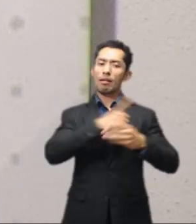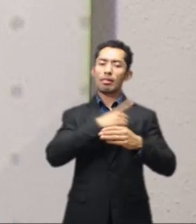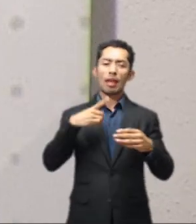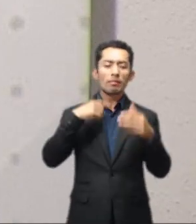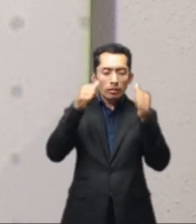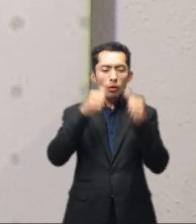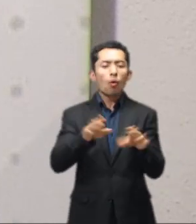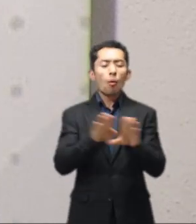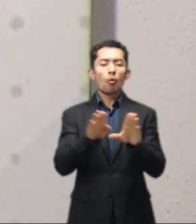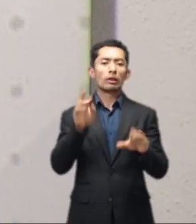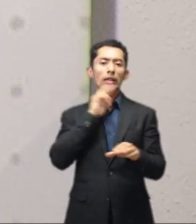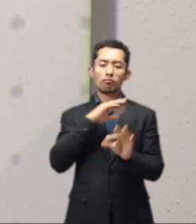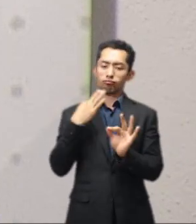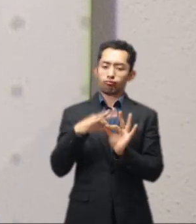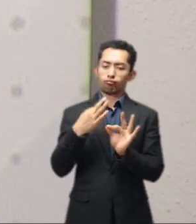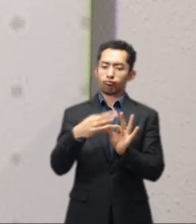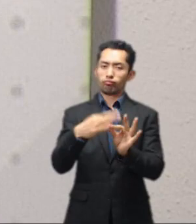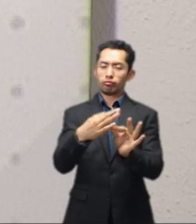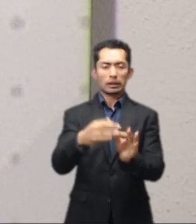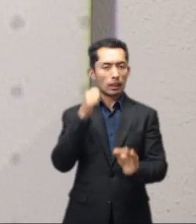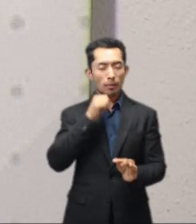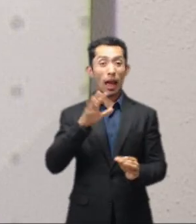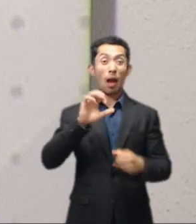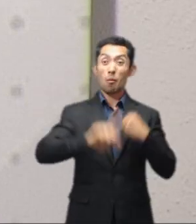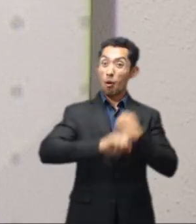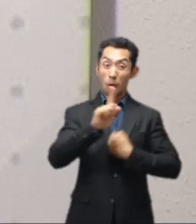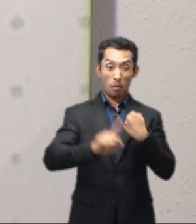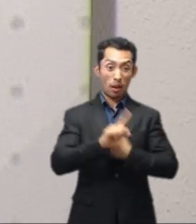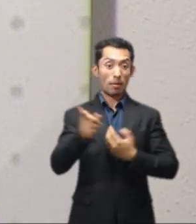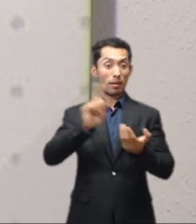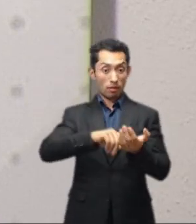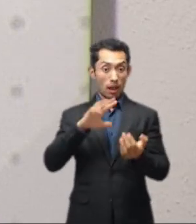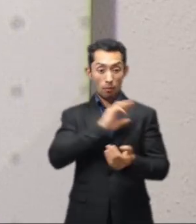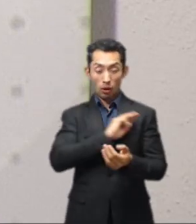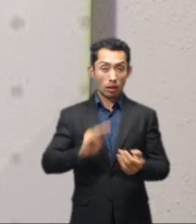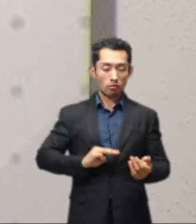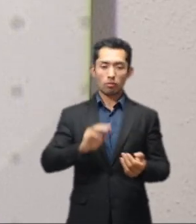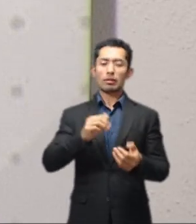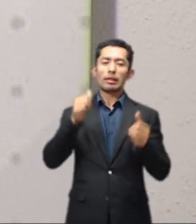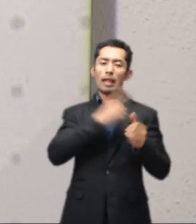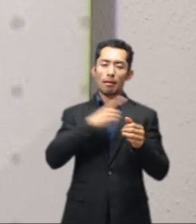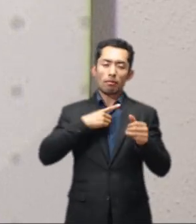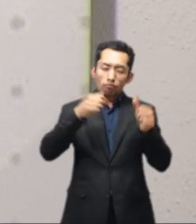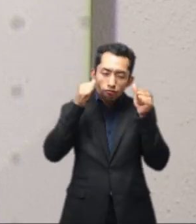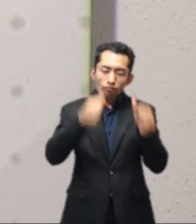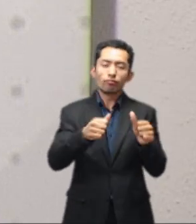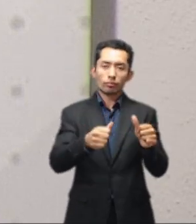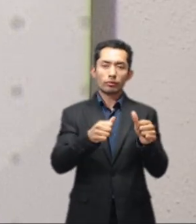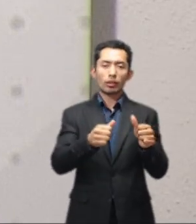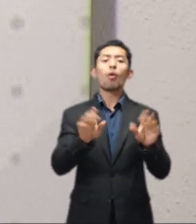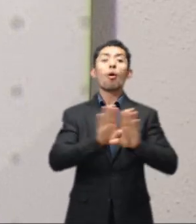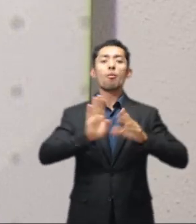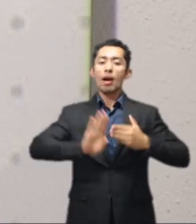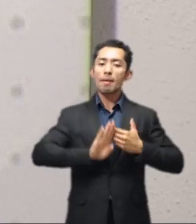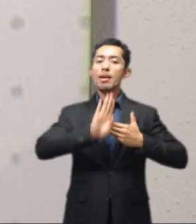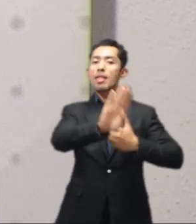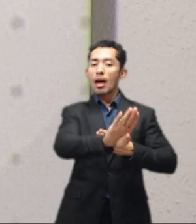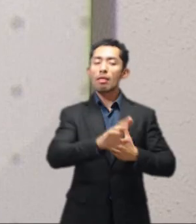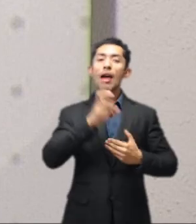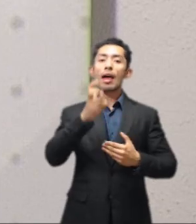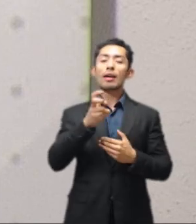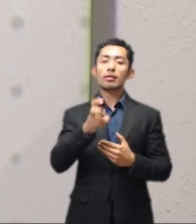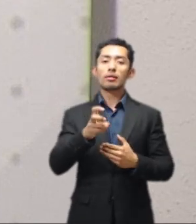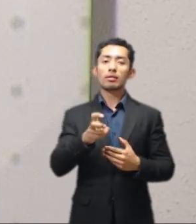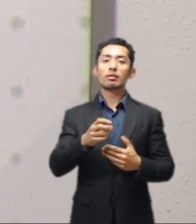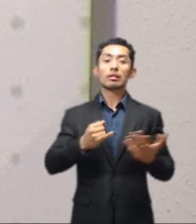con toda oportunidad todo problema que esté en el municipio tenemos que atenderlo previniendo no tomando